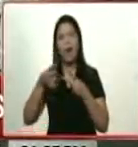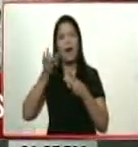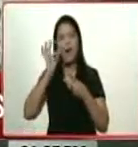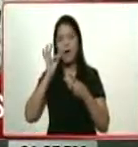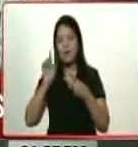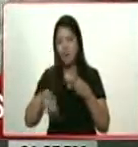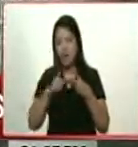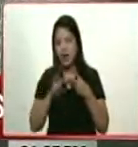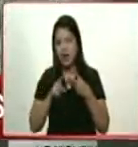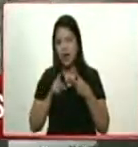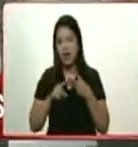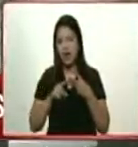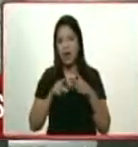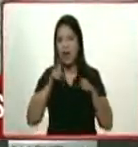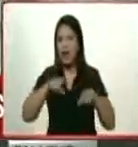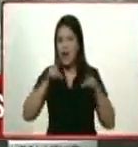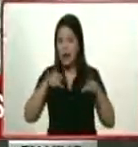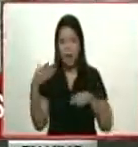Nacional.